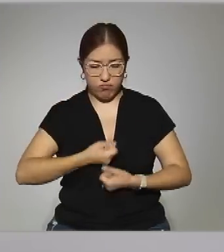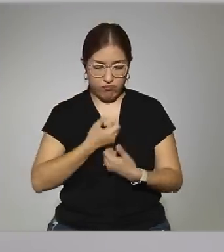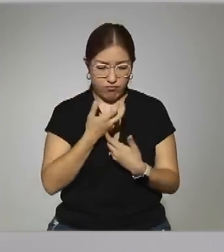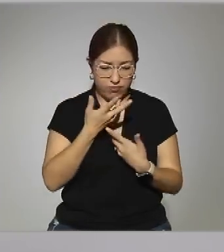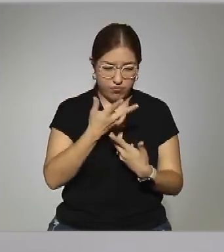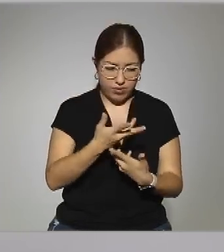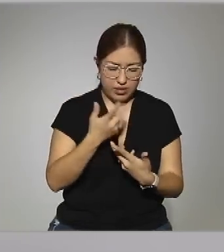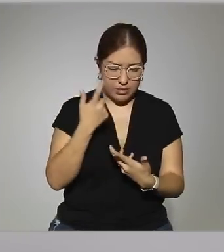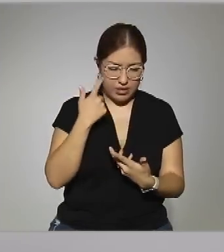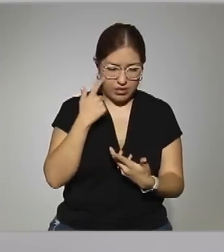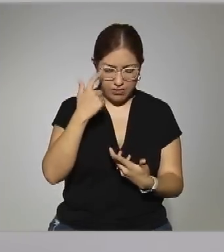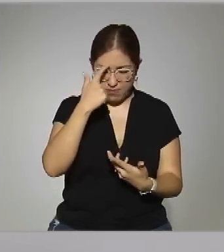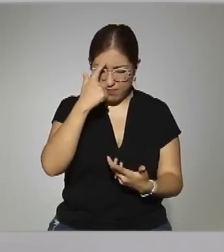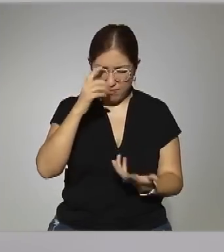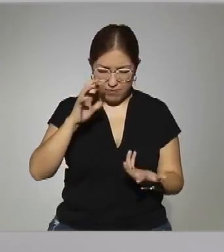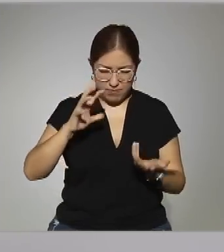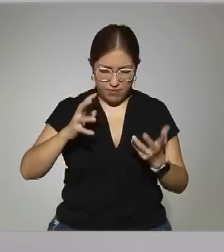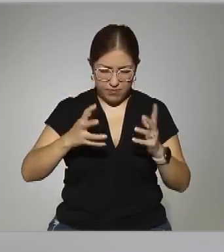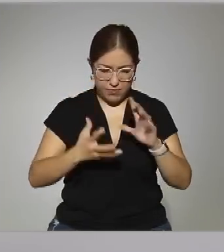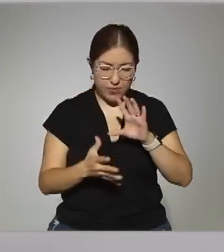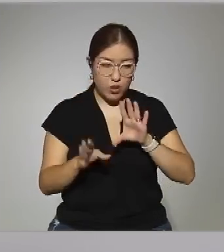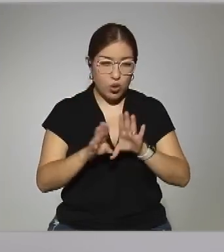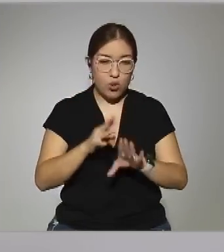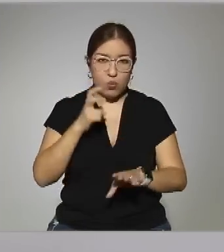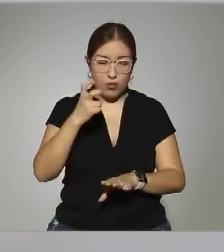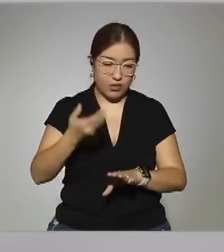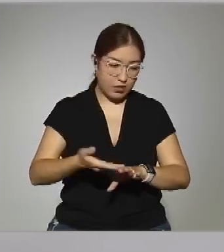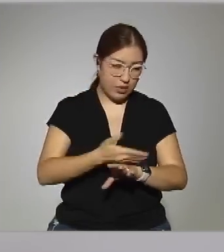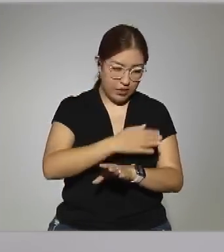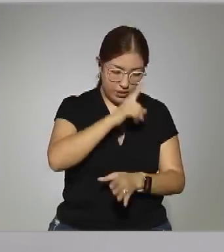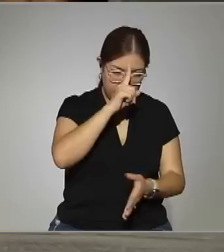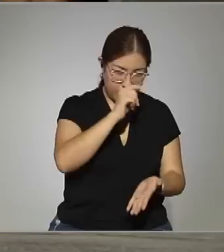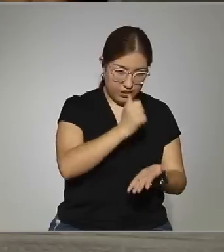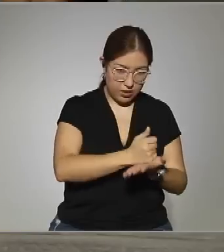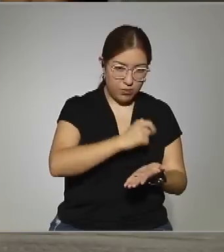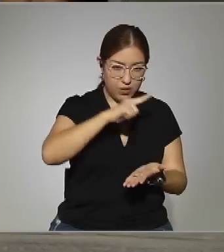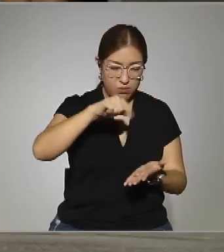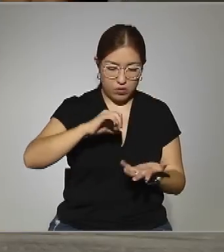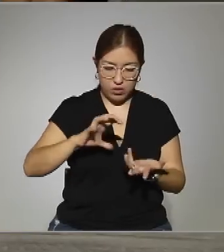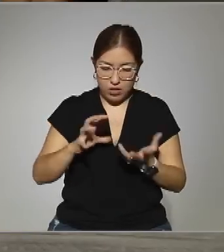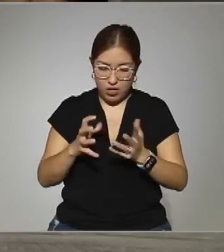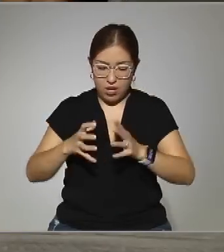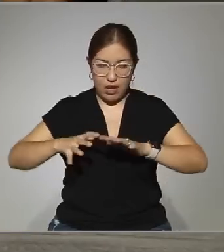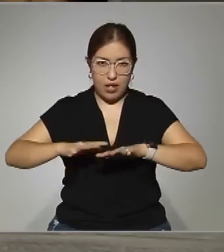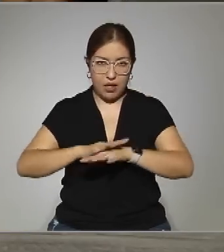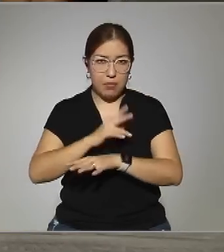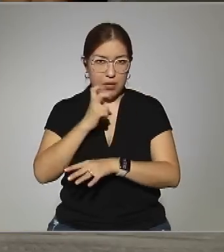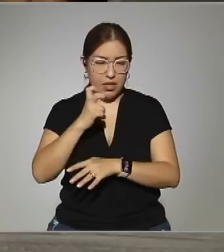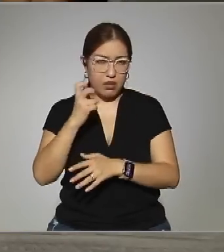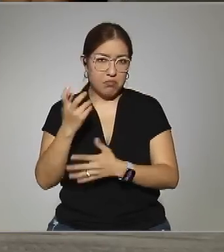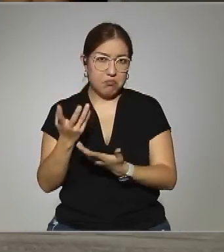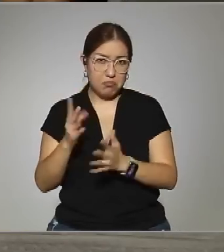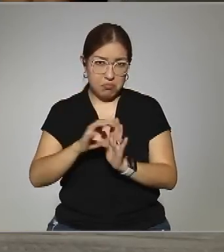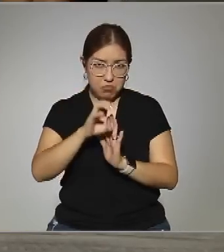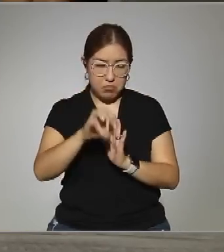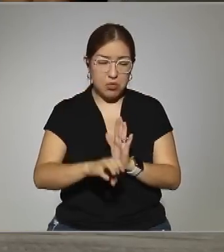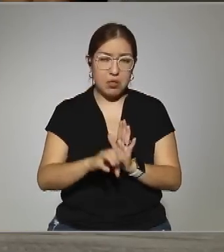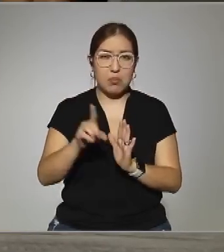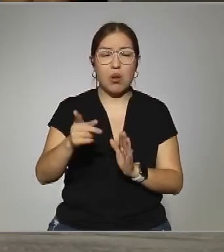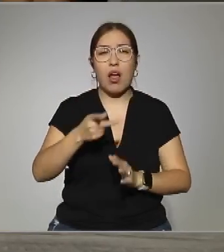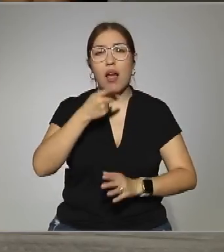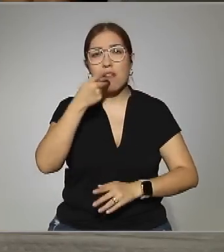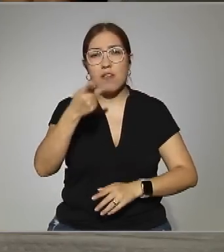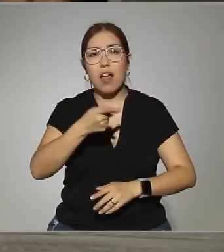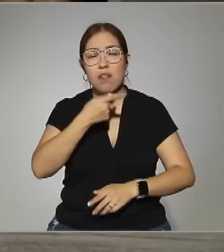de metabolizar algo de ese trauma para posibilitar otra cosa. Claro, a través de hablarlo,